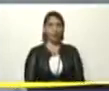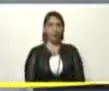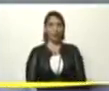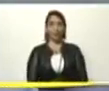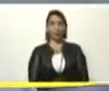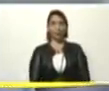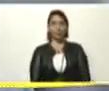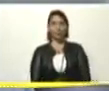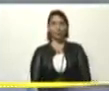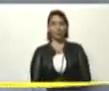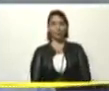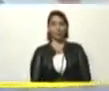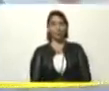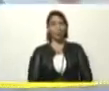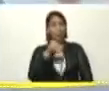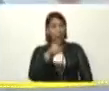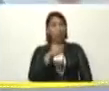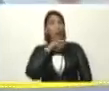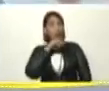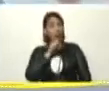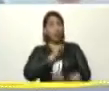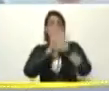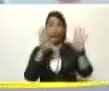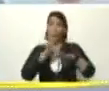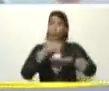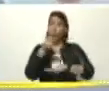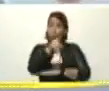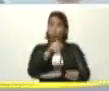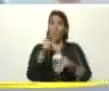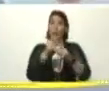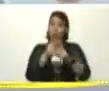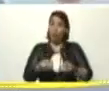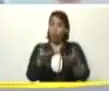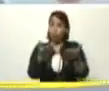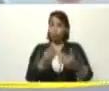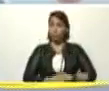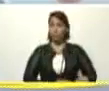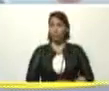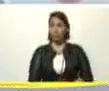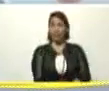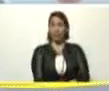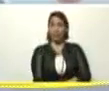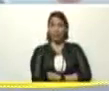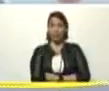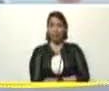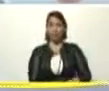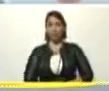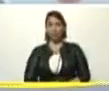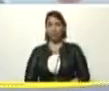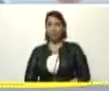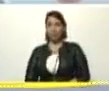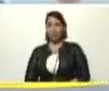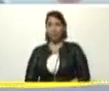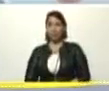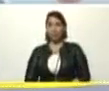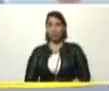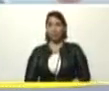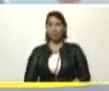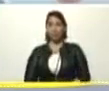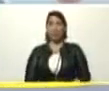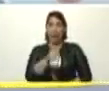Pepe habla claro, por eso yo quería darle la palabra a Pepe, porque en estos días él me escribió y me hizo esa